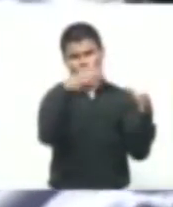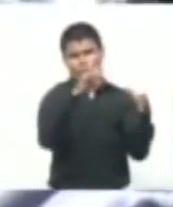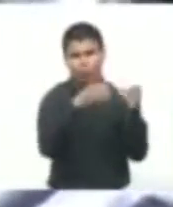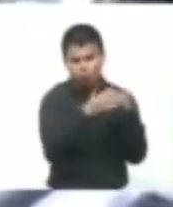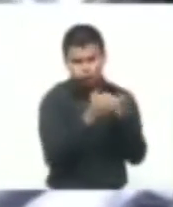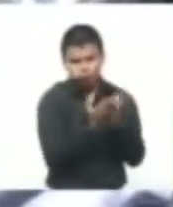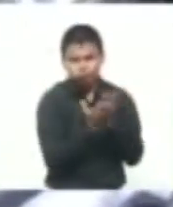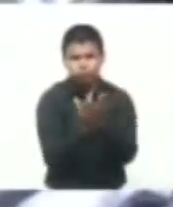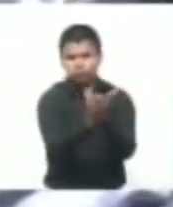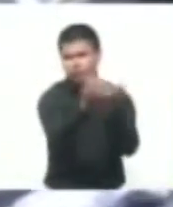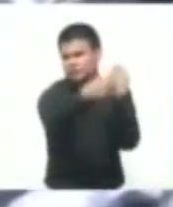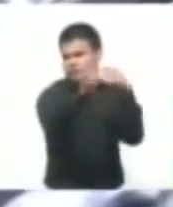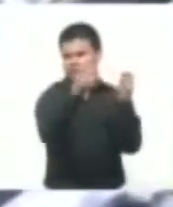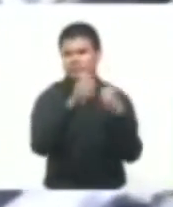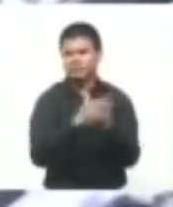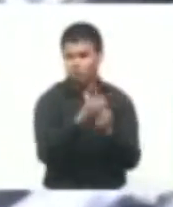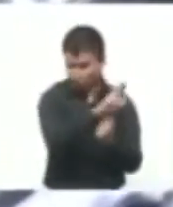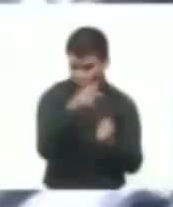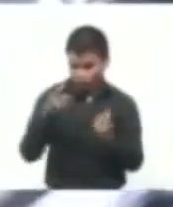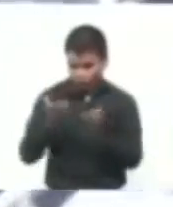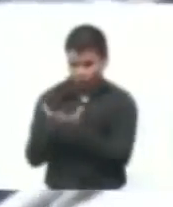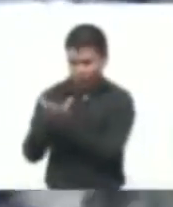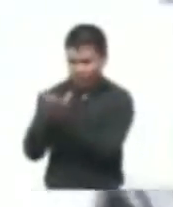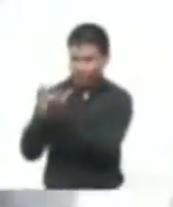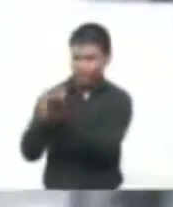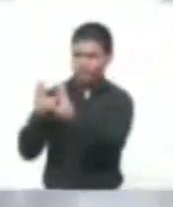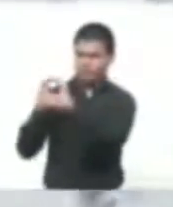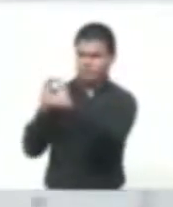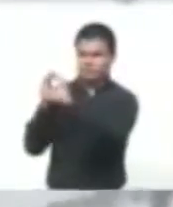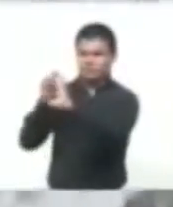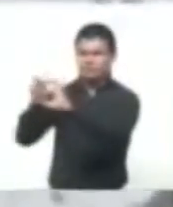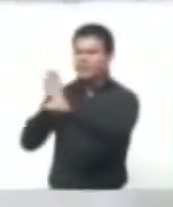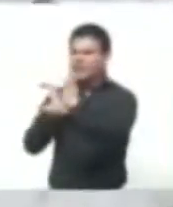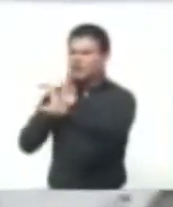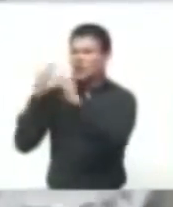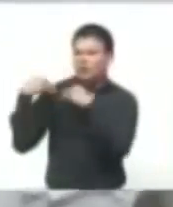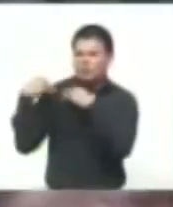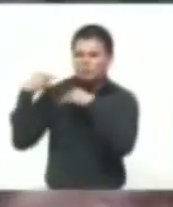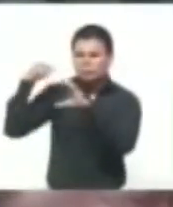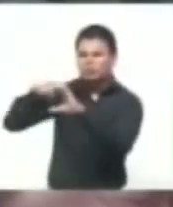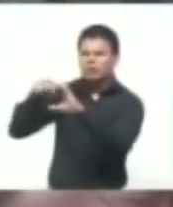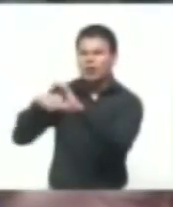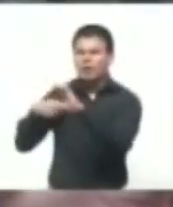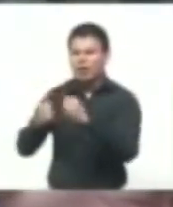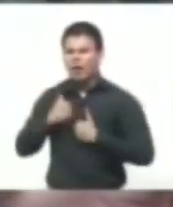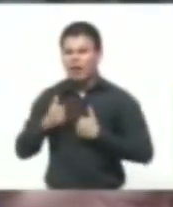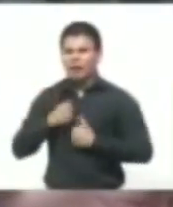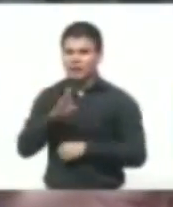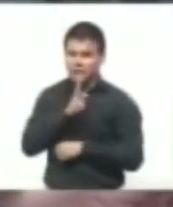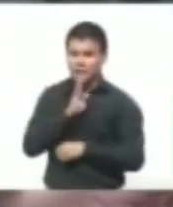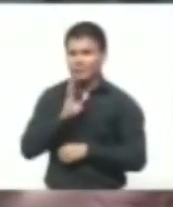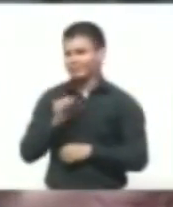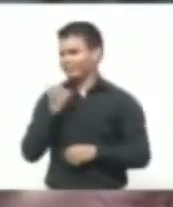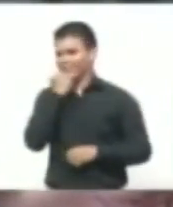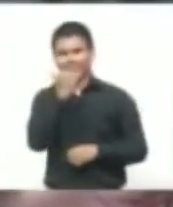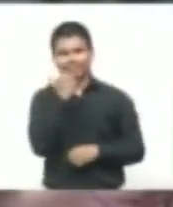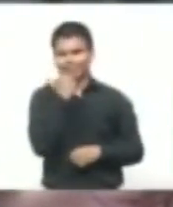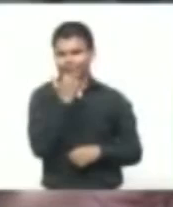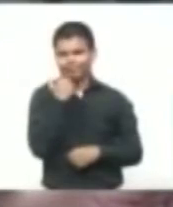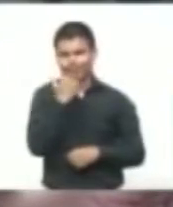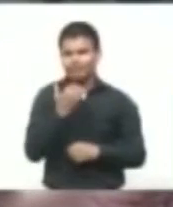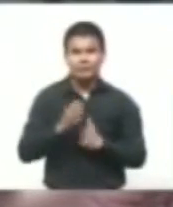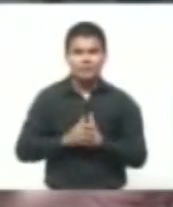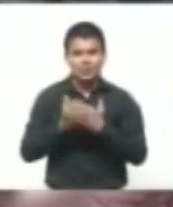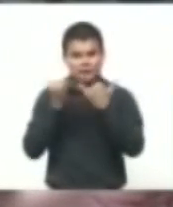otra mercancía no tenemos hasta el momento certeza para quién iba. Es un particular que la